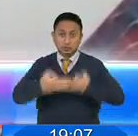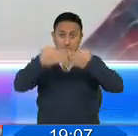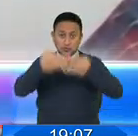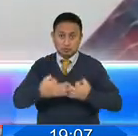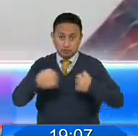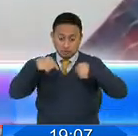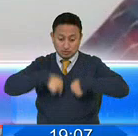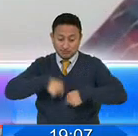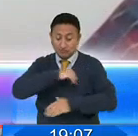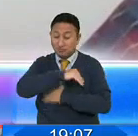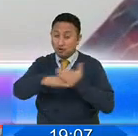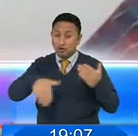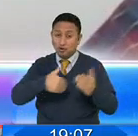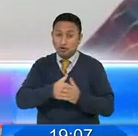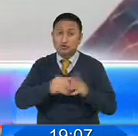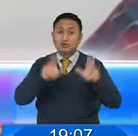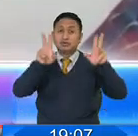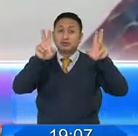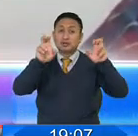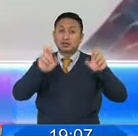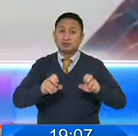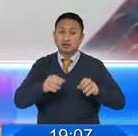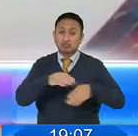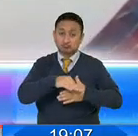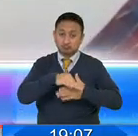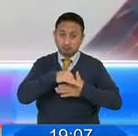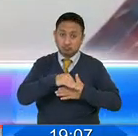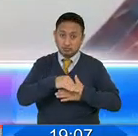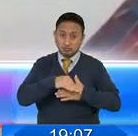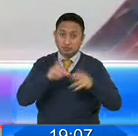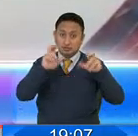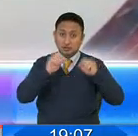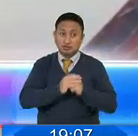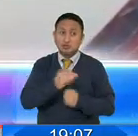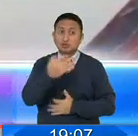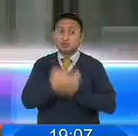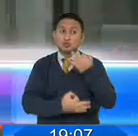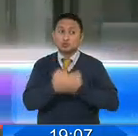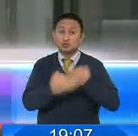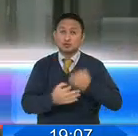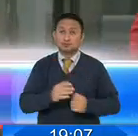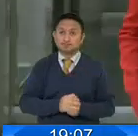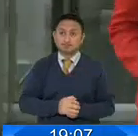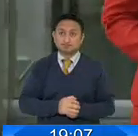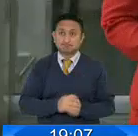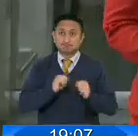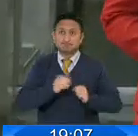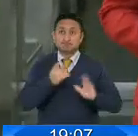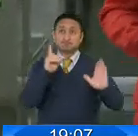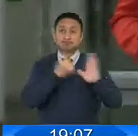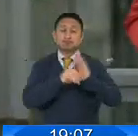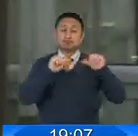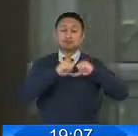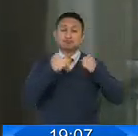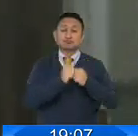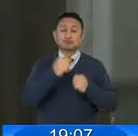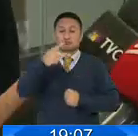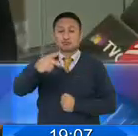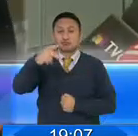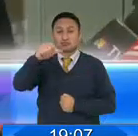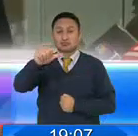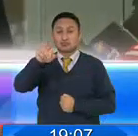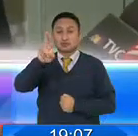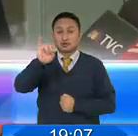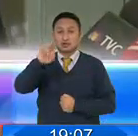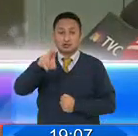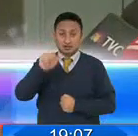pasen todos los temas que estén pendientes en cuanto a juzgamiento. La denuncia en contra de la asambleísta Karina Arteaga es uno de los pendientes